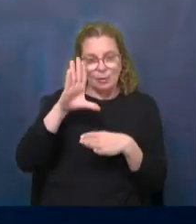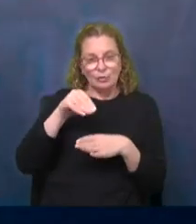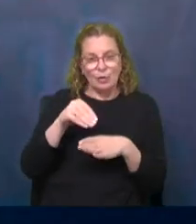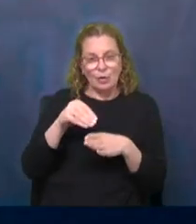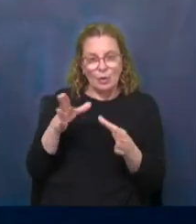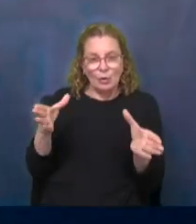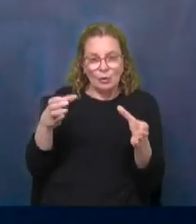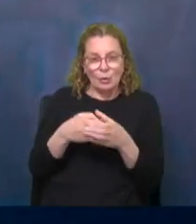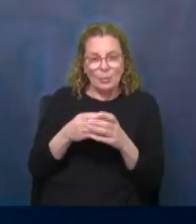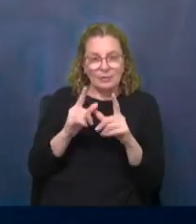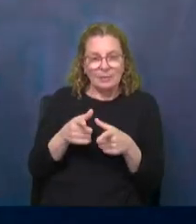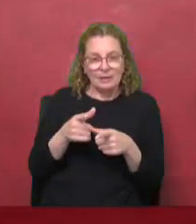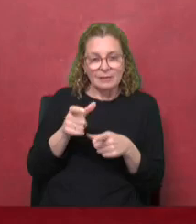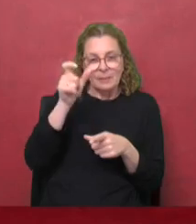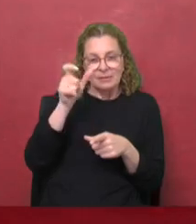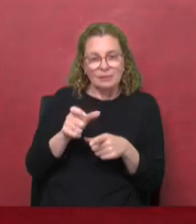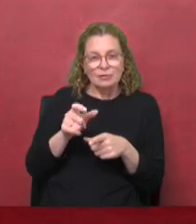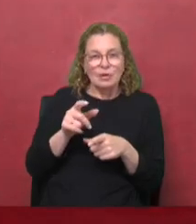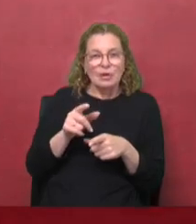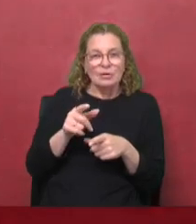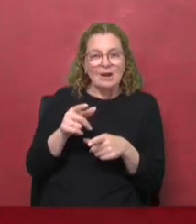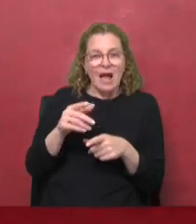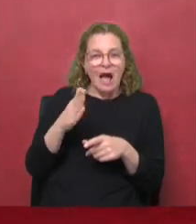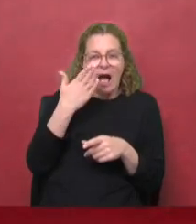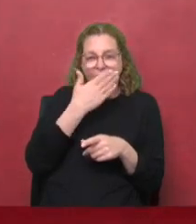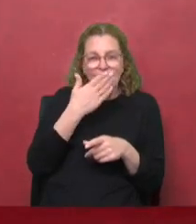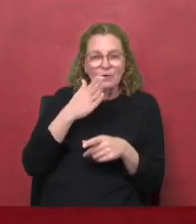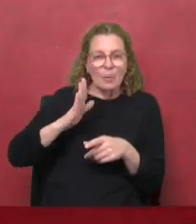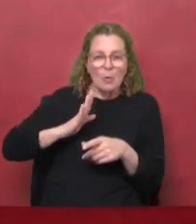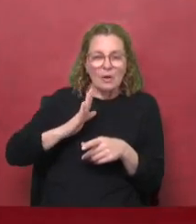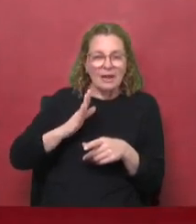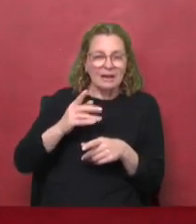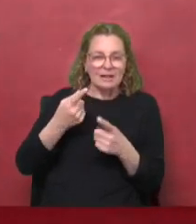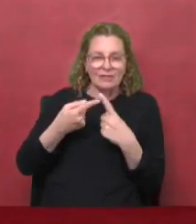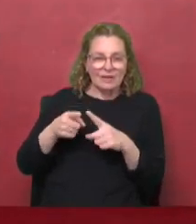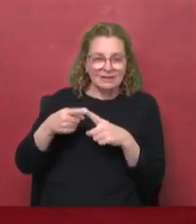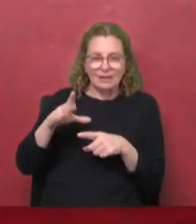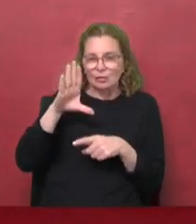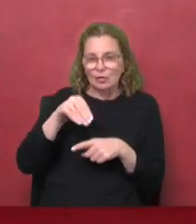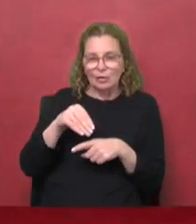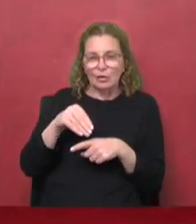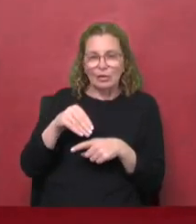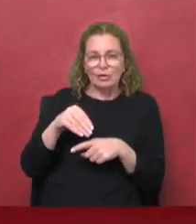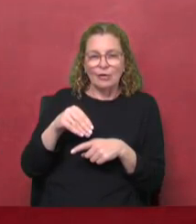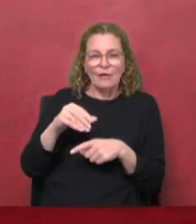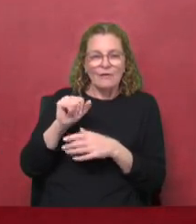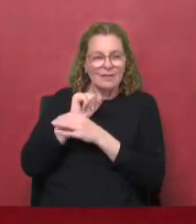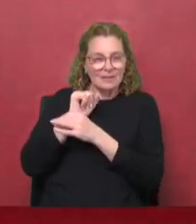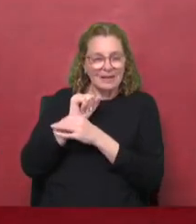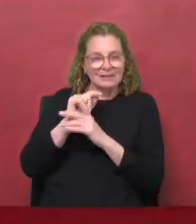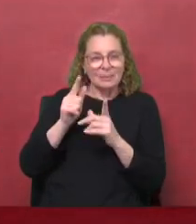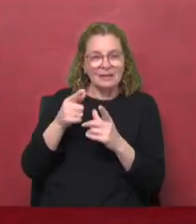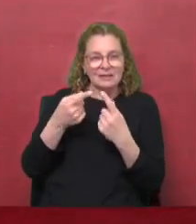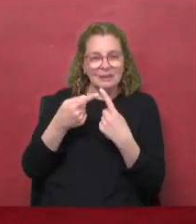comunidad, ya sea personas trans, personas afrodescendientes, mujeres, tenemos todas las técnicas, también son feminidades, o sea, intentamos